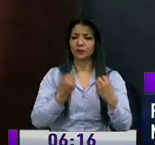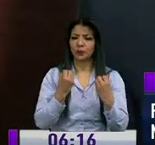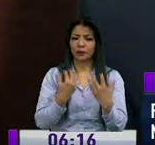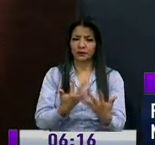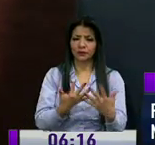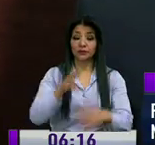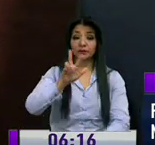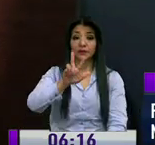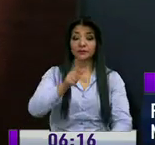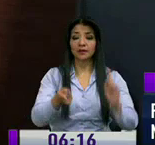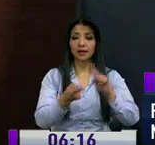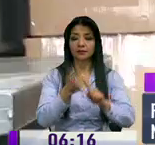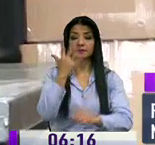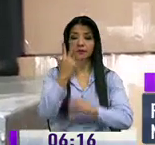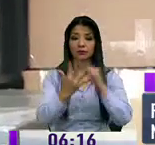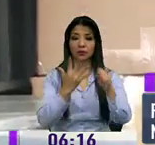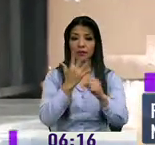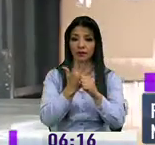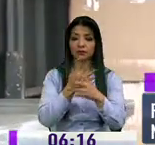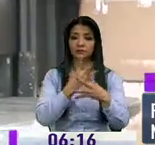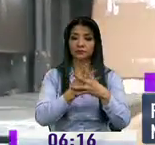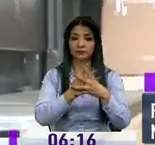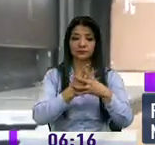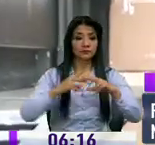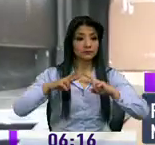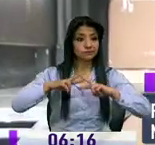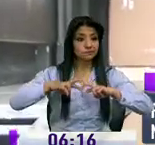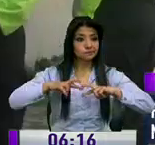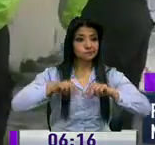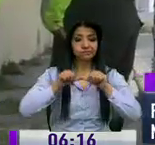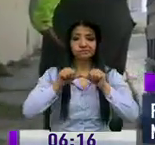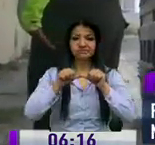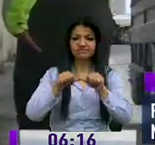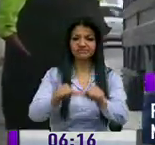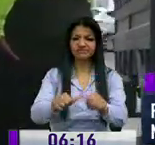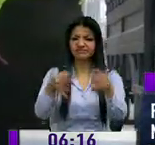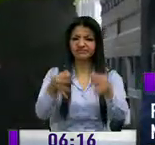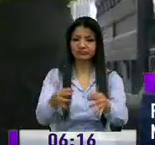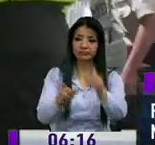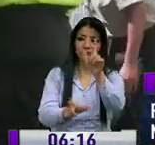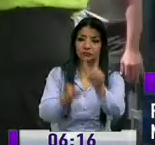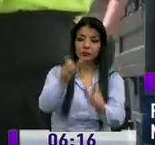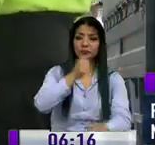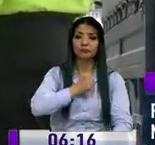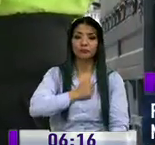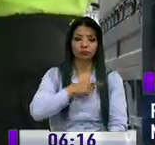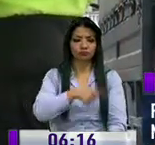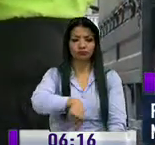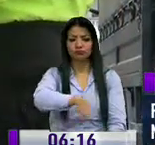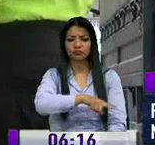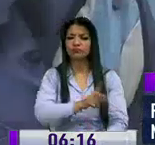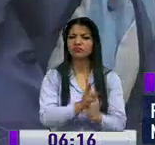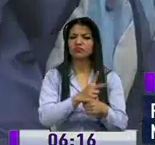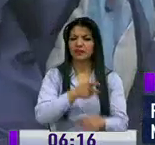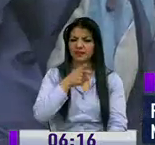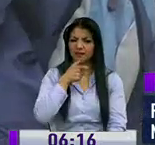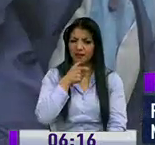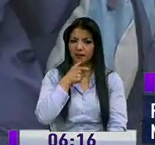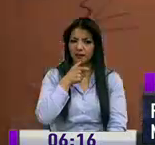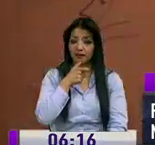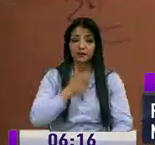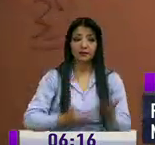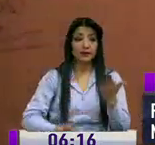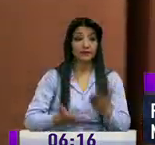de 3 a 5 años. Las investigaciones continuarán para determinar quiénes son los propietarios de los productos, ya que incluso